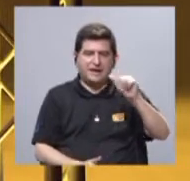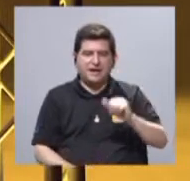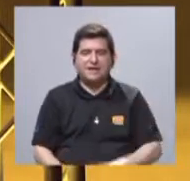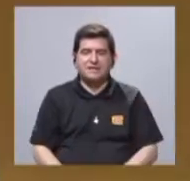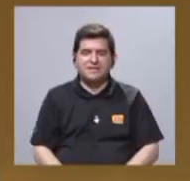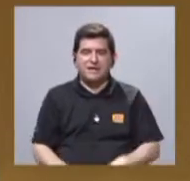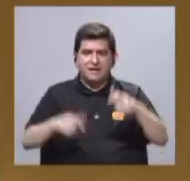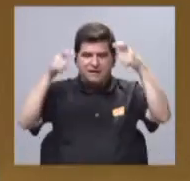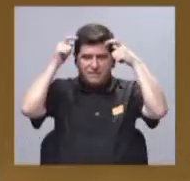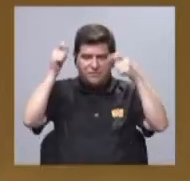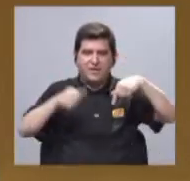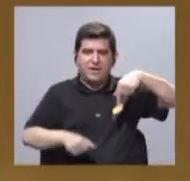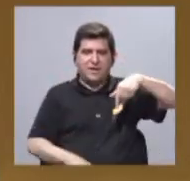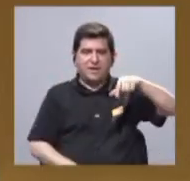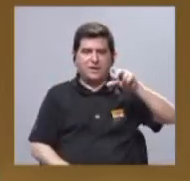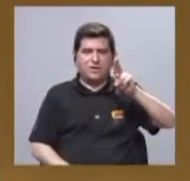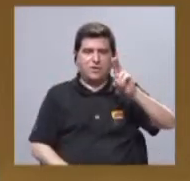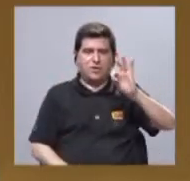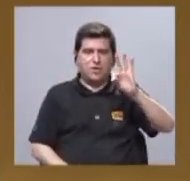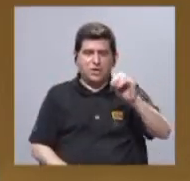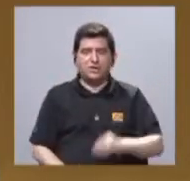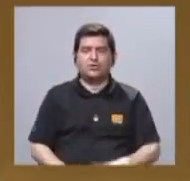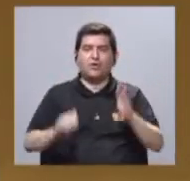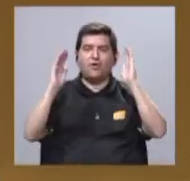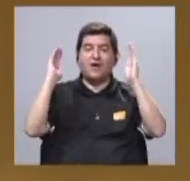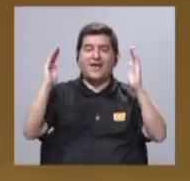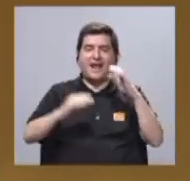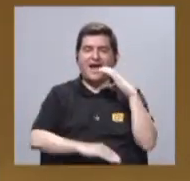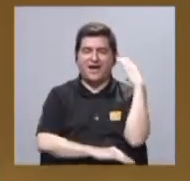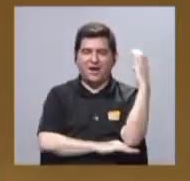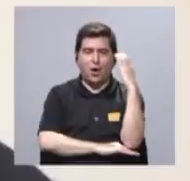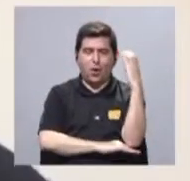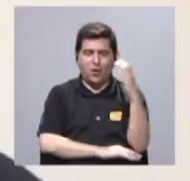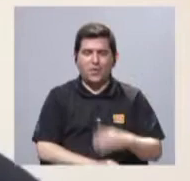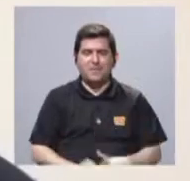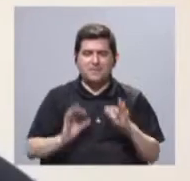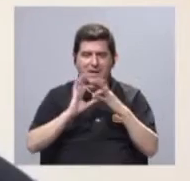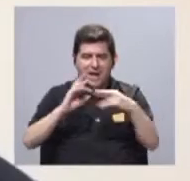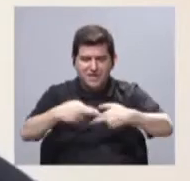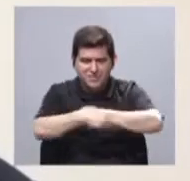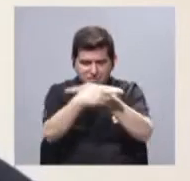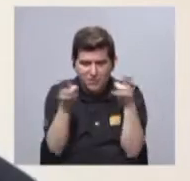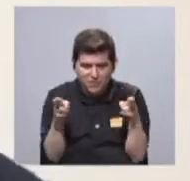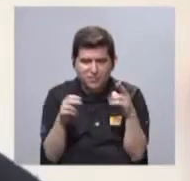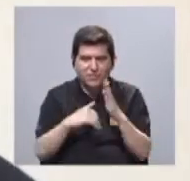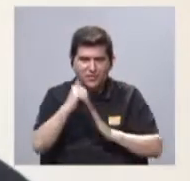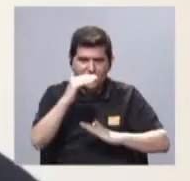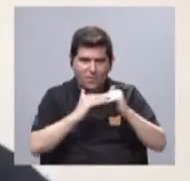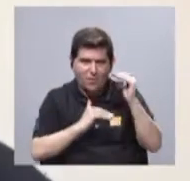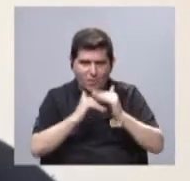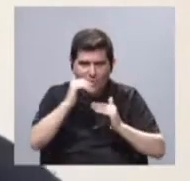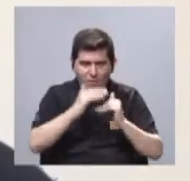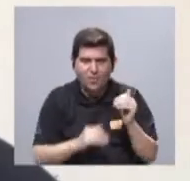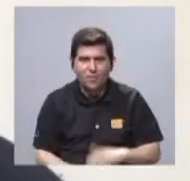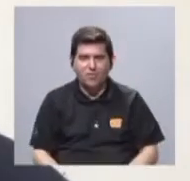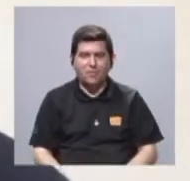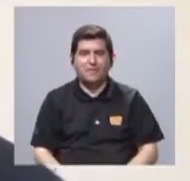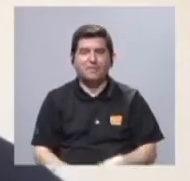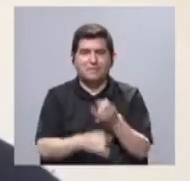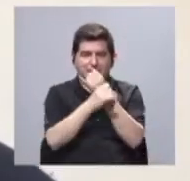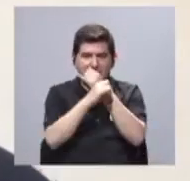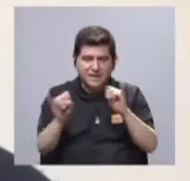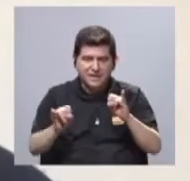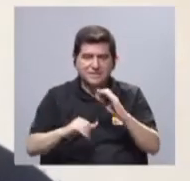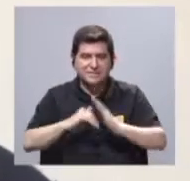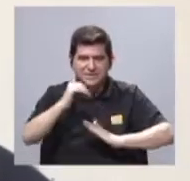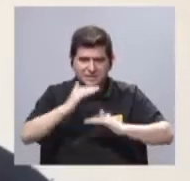de Quito, esto que se llamó la Gran Colombia. Es un proyecto de unidad regional, de construir,